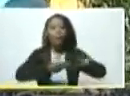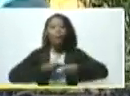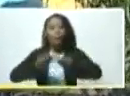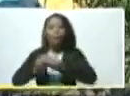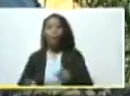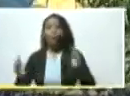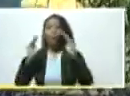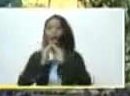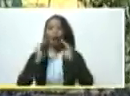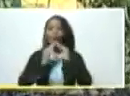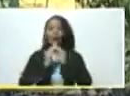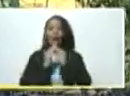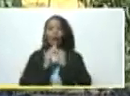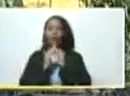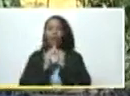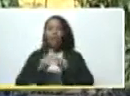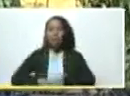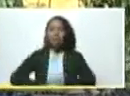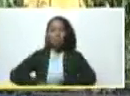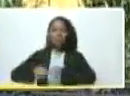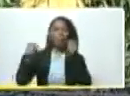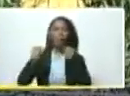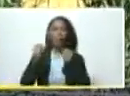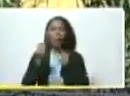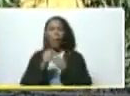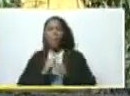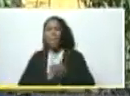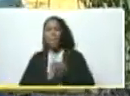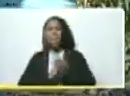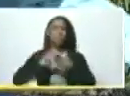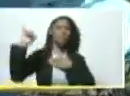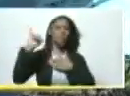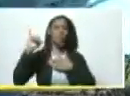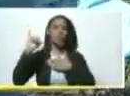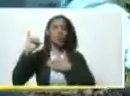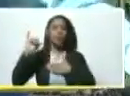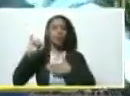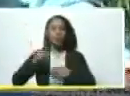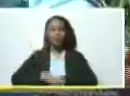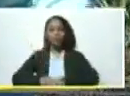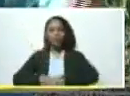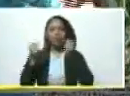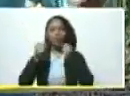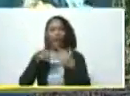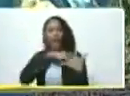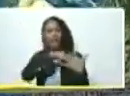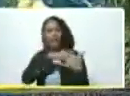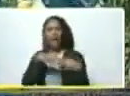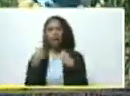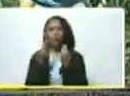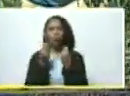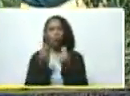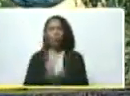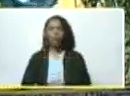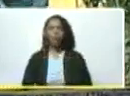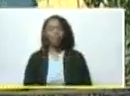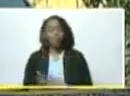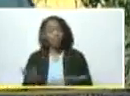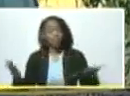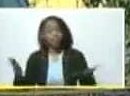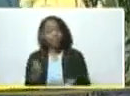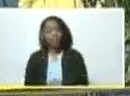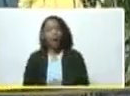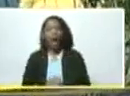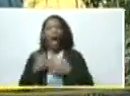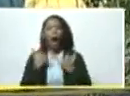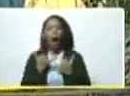hogar. Y le rompimos y le reventamos, Brenda, el espinazo a la guerra económica. ¿Eh? Ahora hay